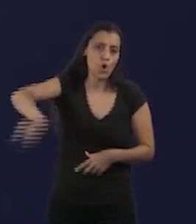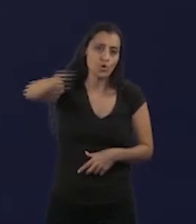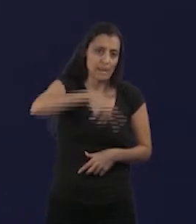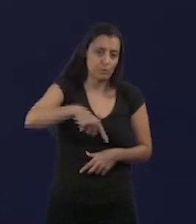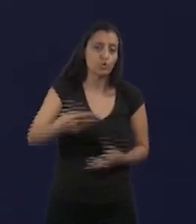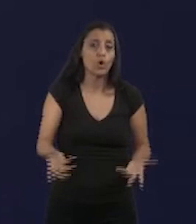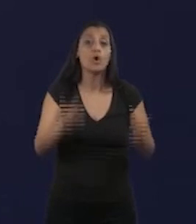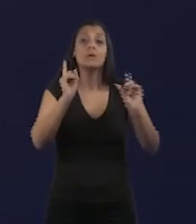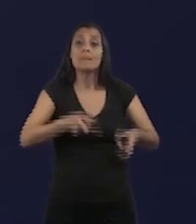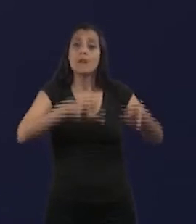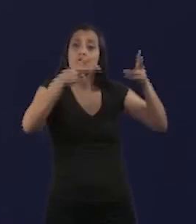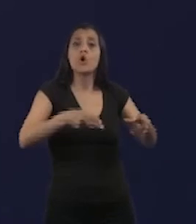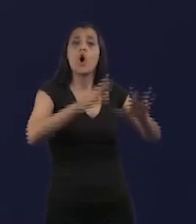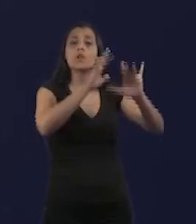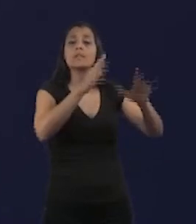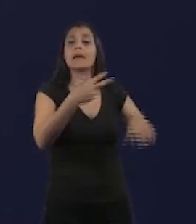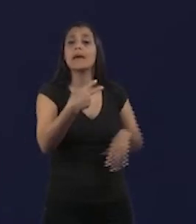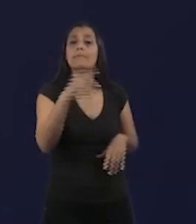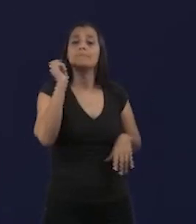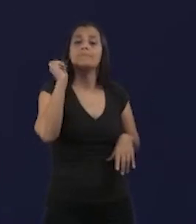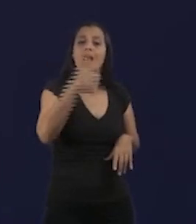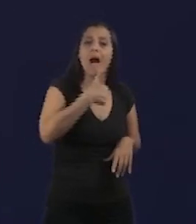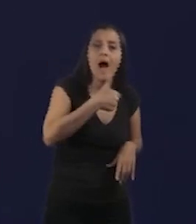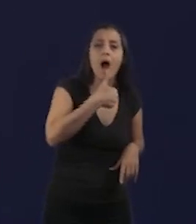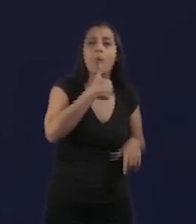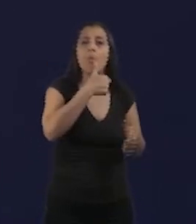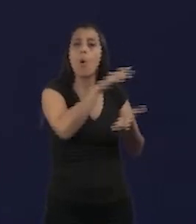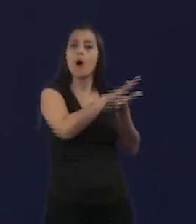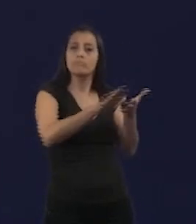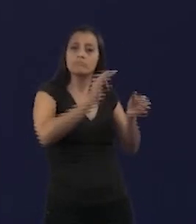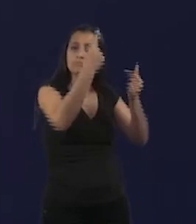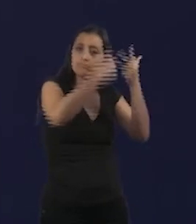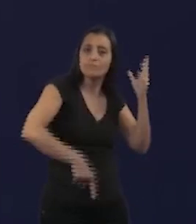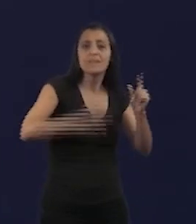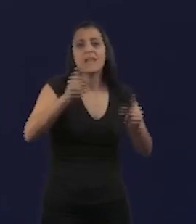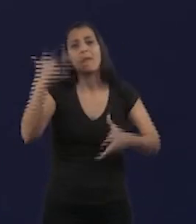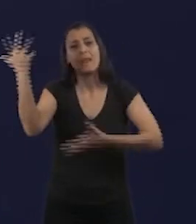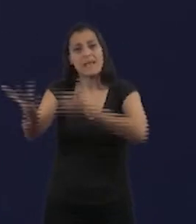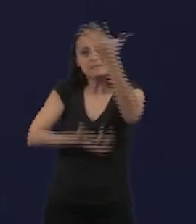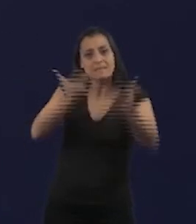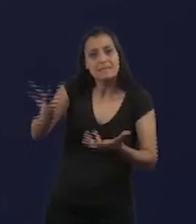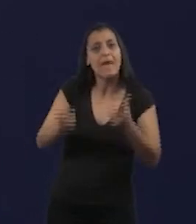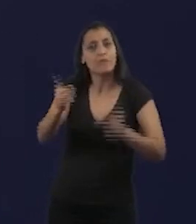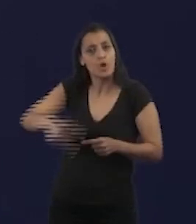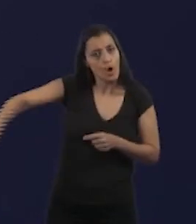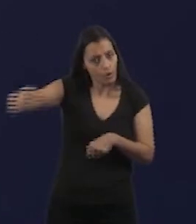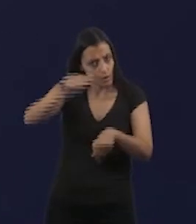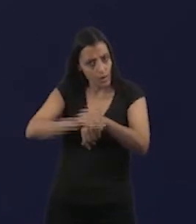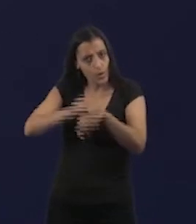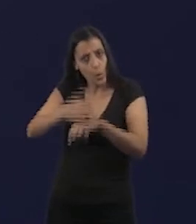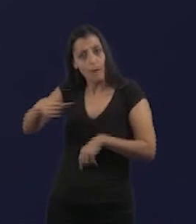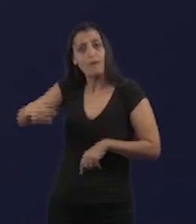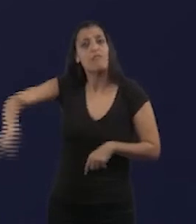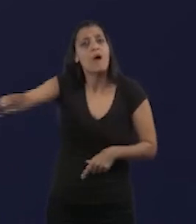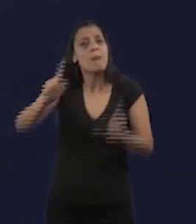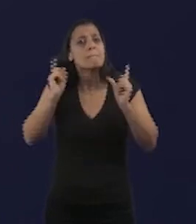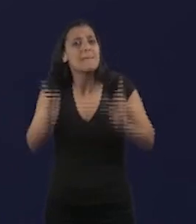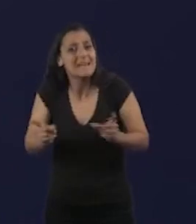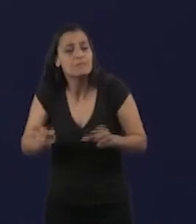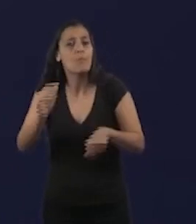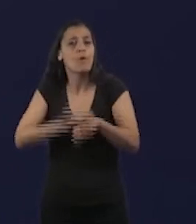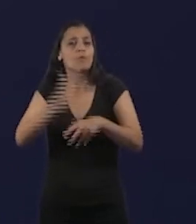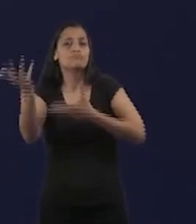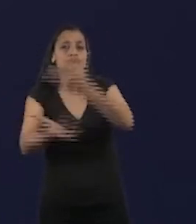corte del suministro de agua potable a poblaciones vecinas el inicio de incendios intencionales en la zona que denotan un conocimiento técnico